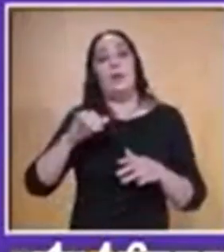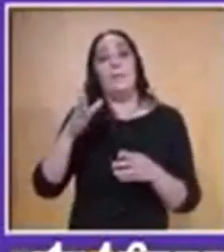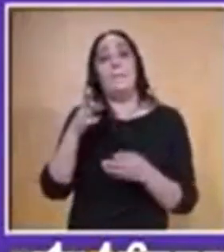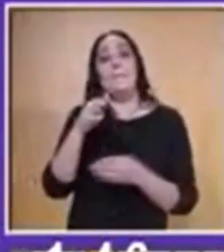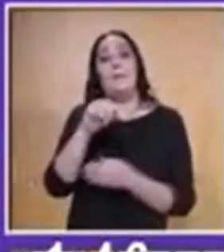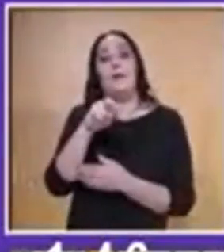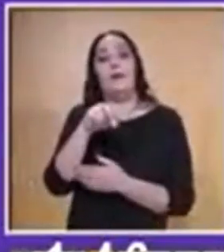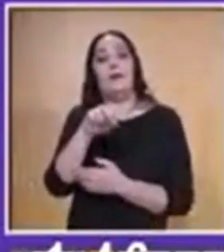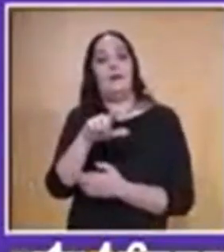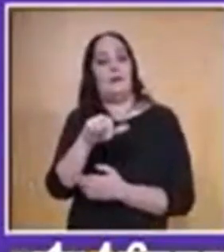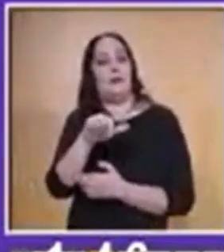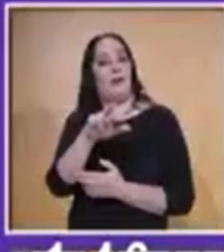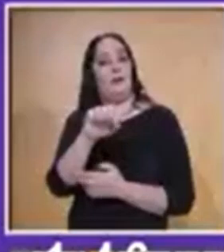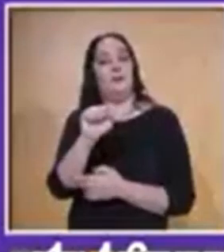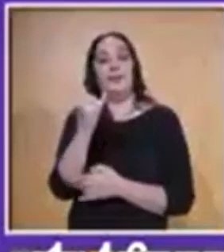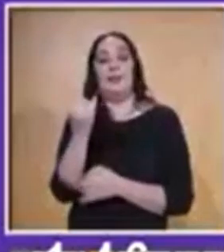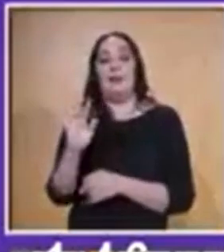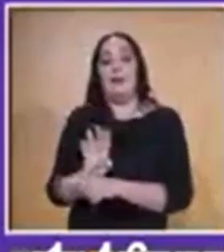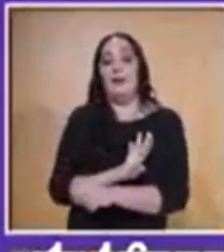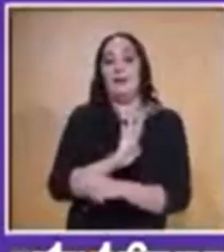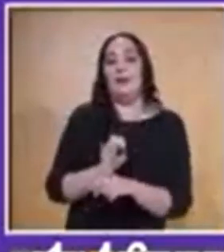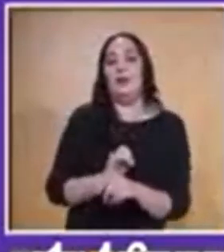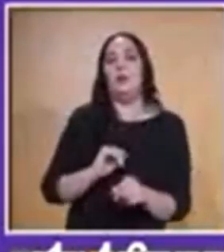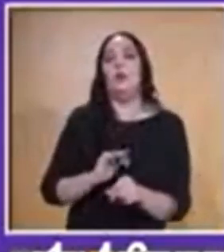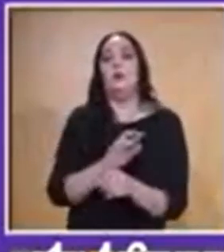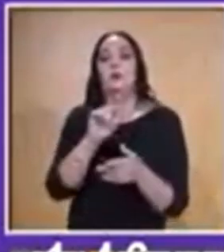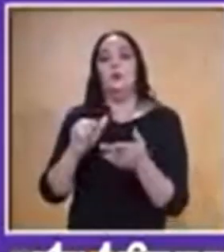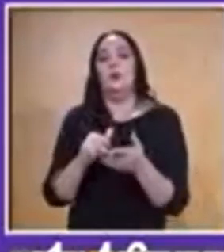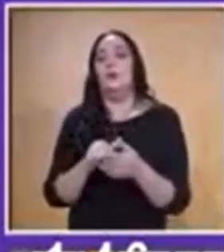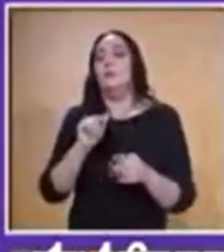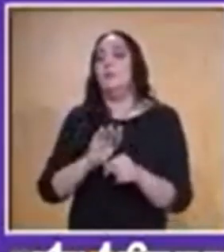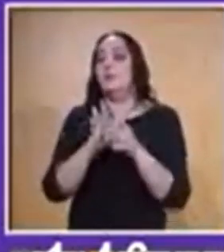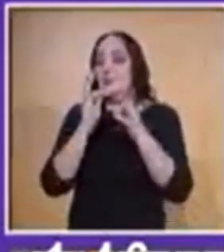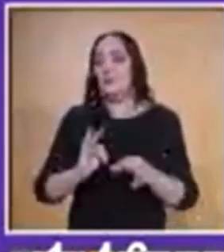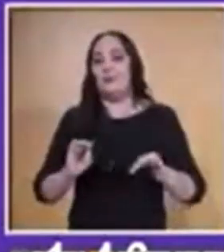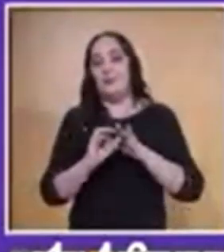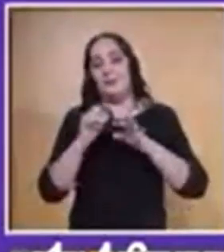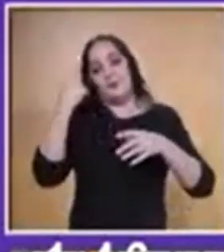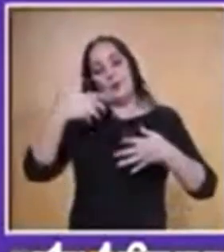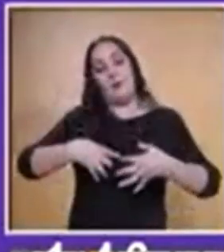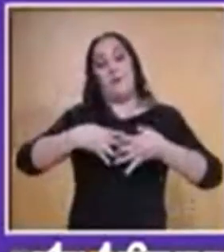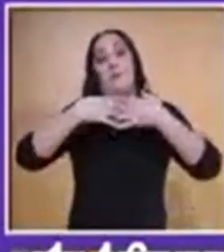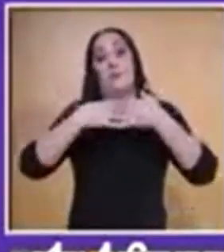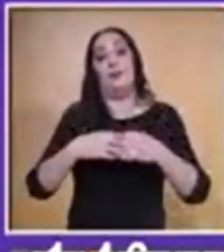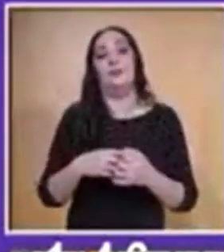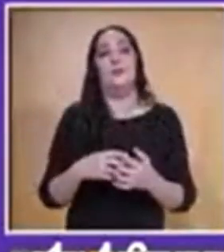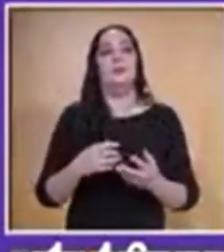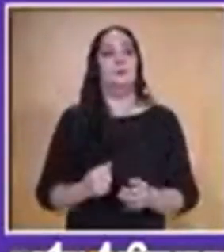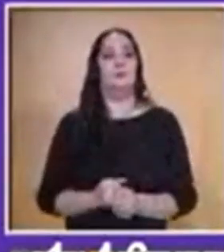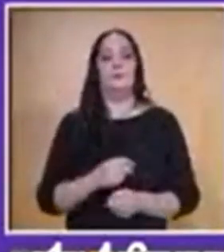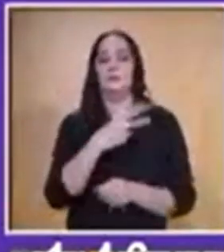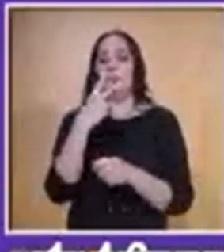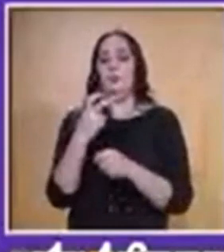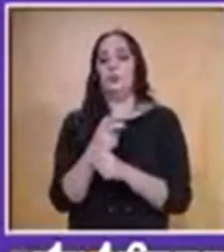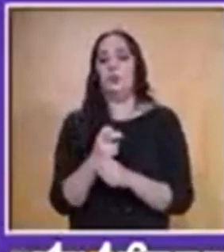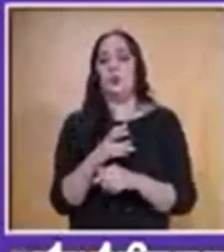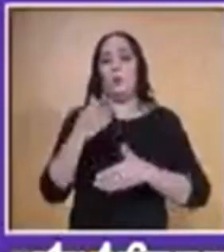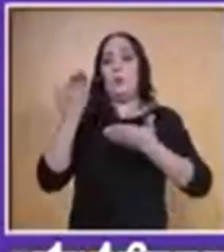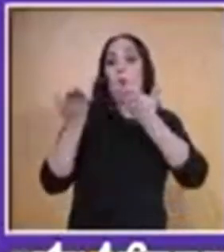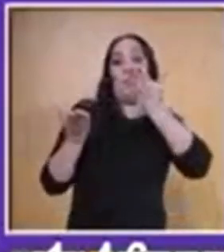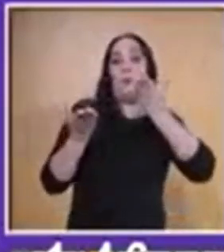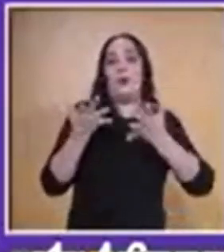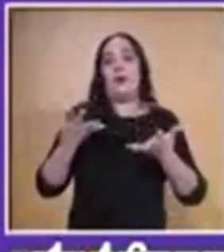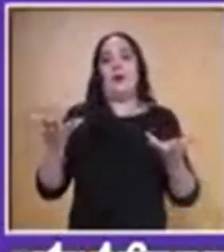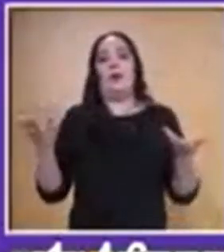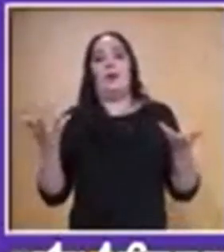los principales espacios industriales en los continentes. ¿El segundo? El segundo, compara la producción y la comercialización